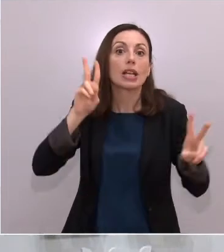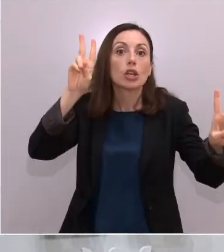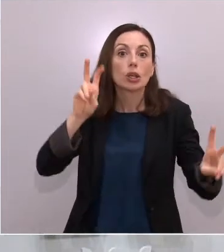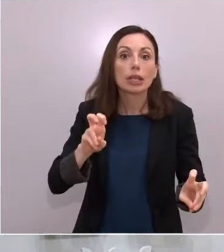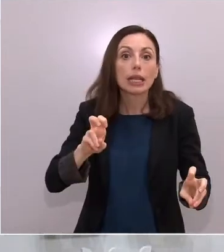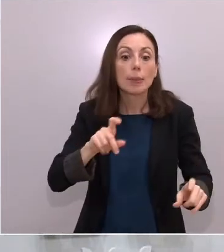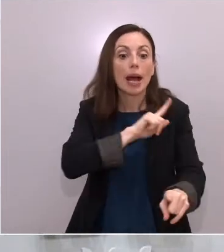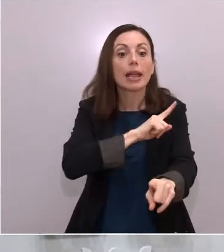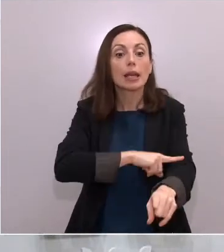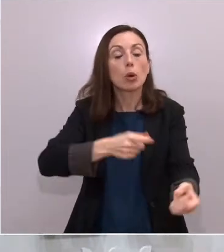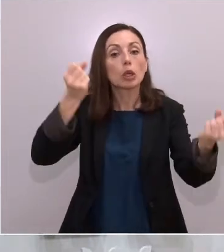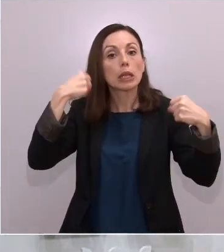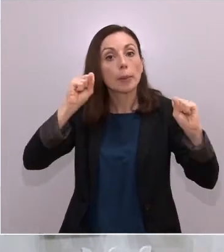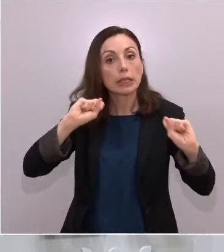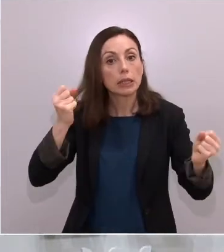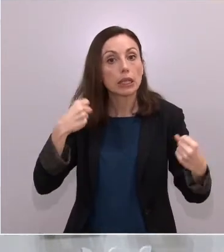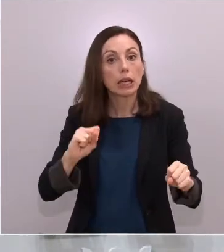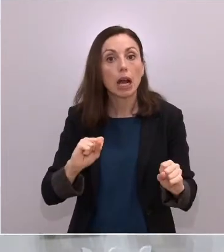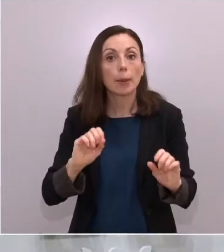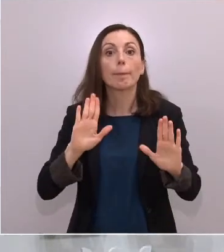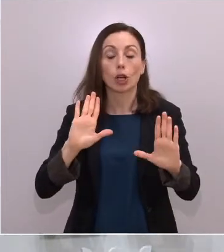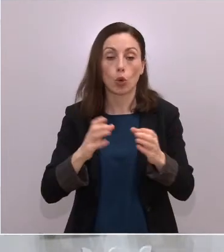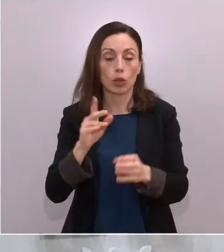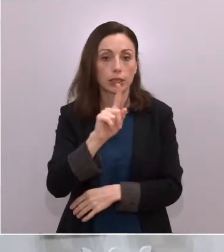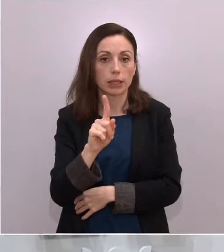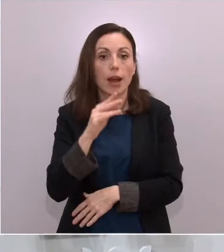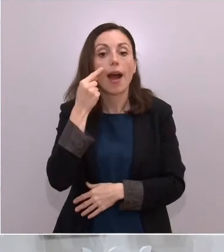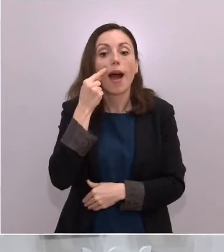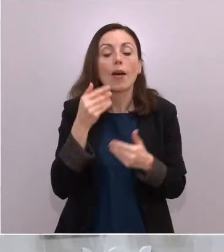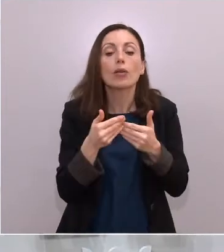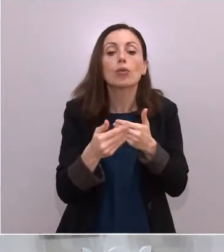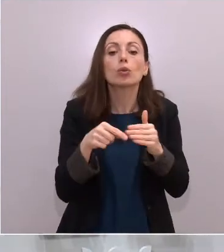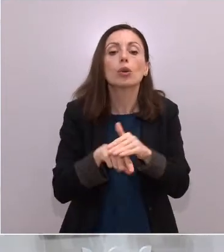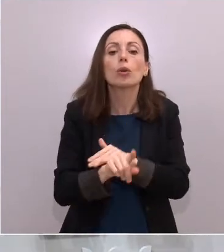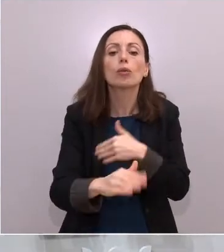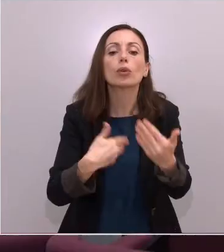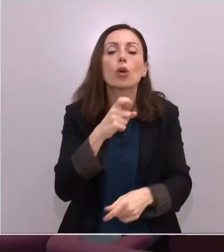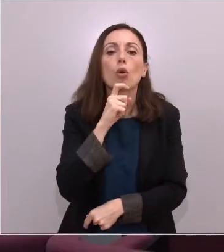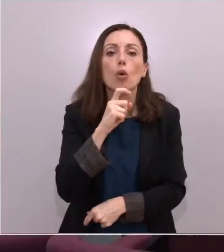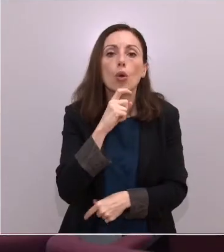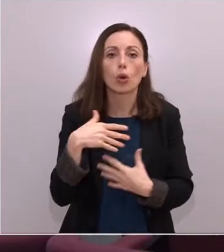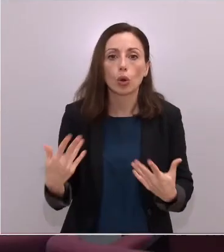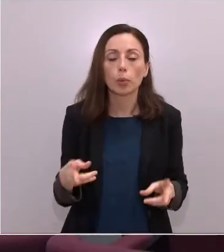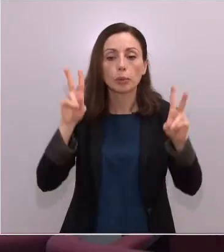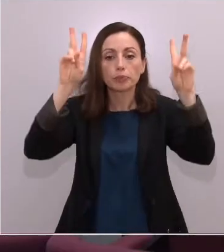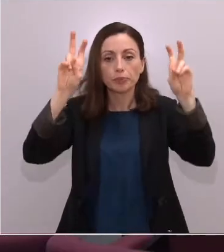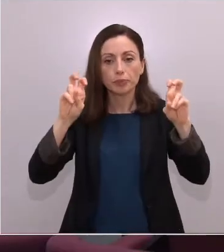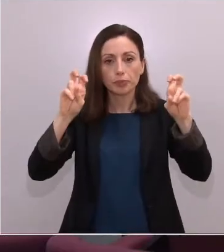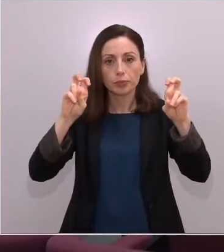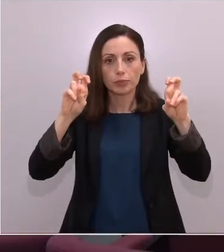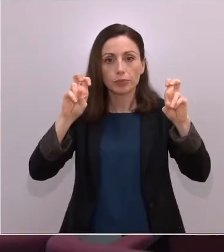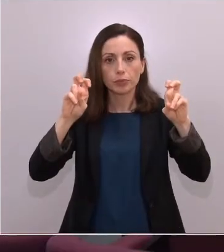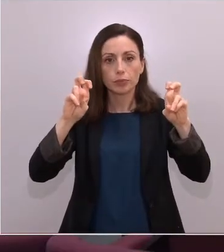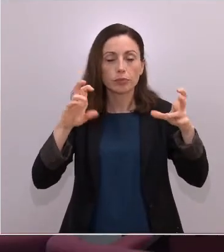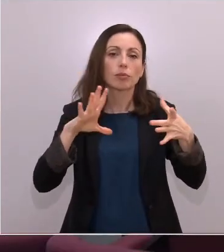hacer ejercicio de forma no colectiva, pero vamos a ver estos días cómo evoluciona la situación. Son varias las cuestiones relacionadas con